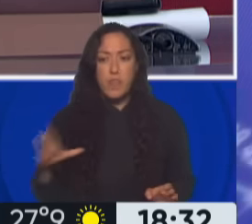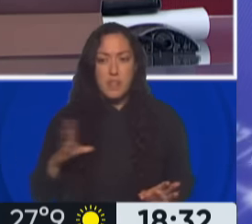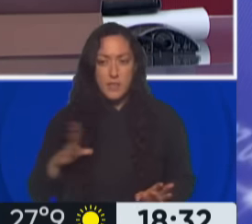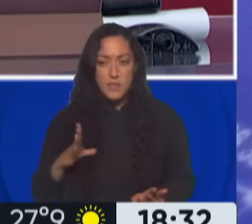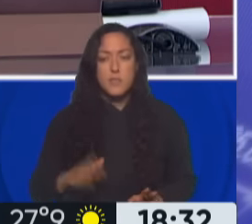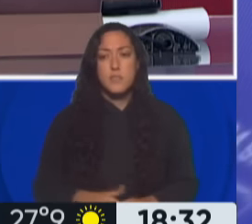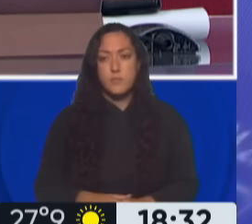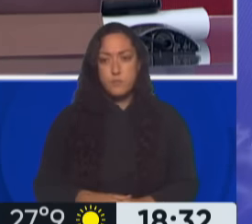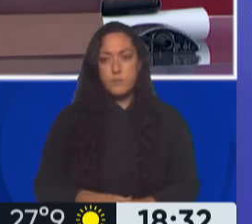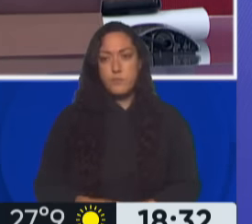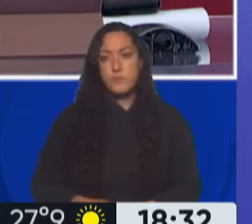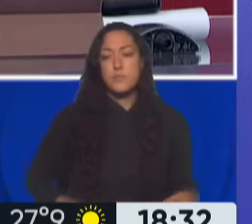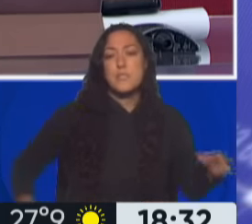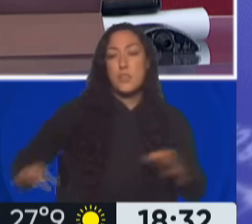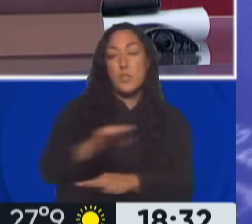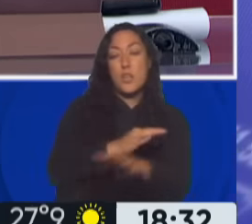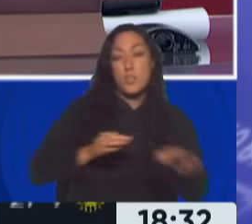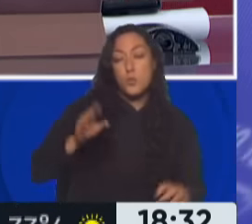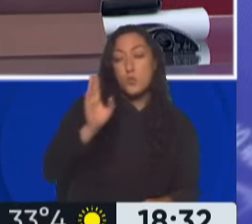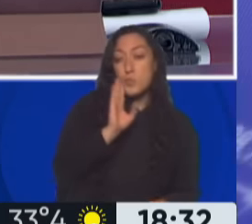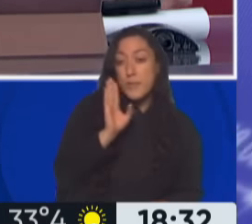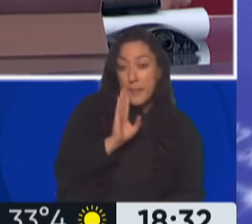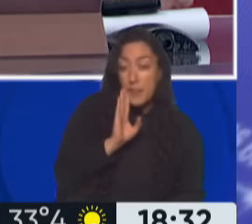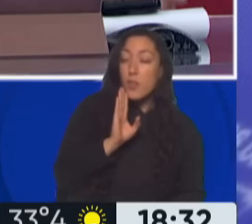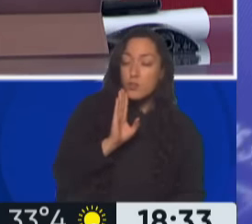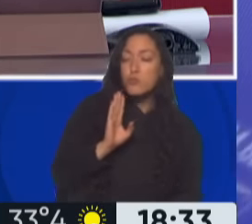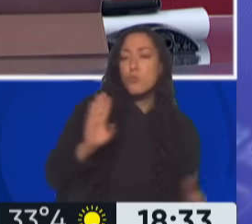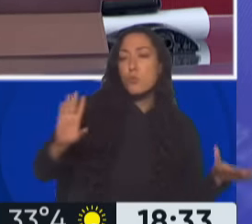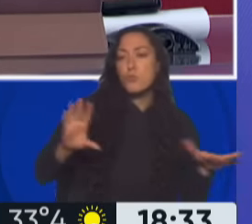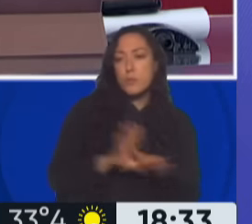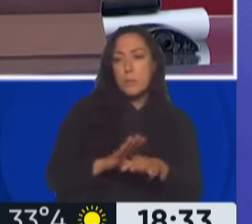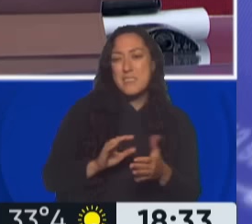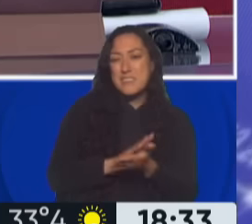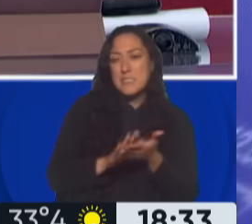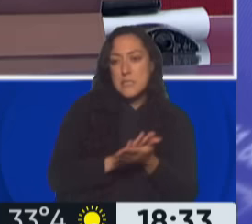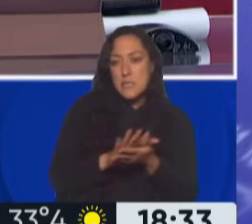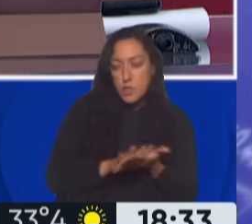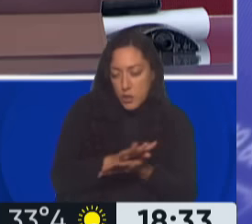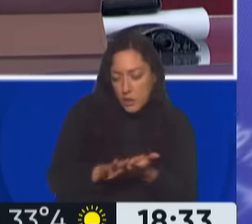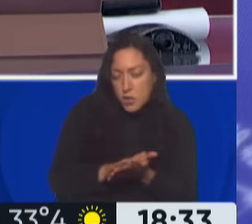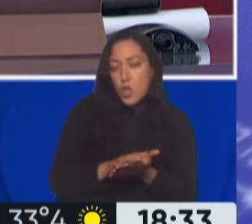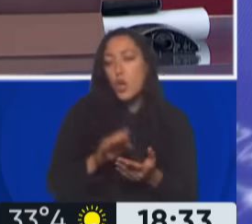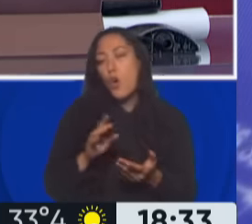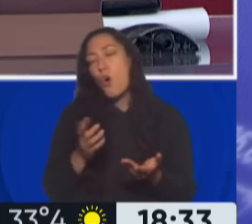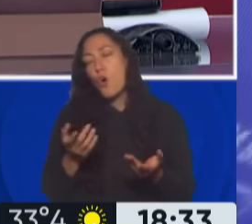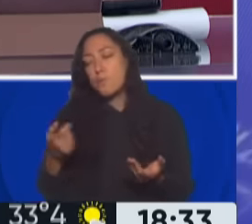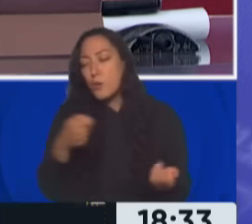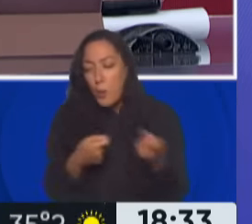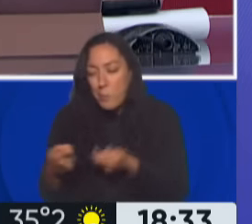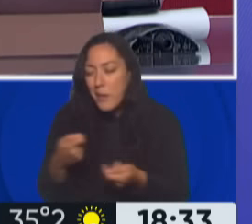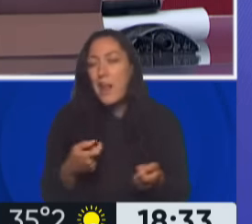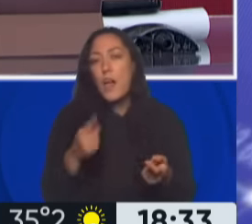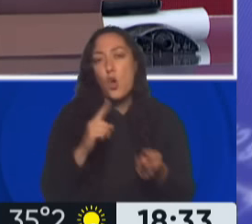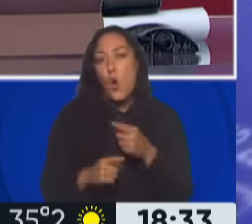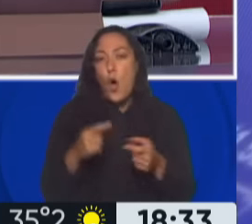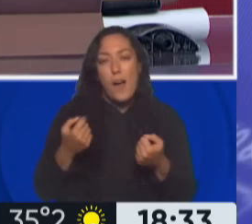después es que parte de la estrategia estadounidense fue justamente negociar o acordar, o lo que estamos viendo ahora, cooperar, la palabra que